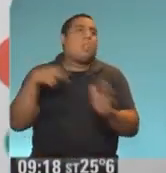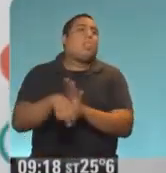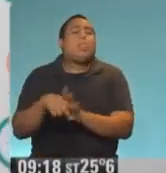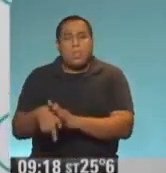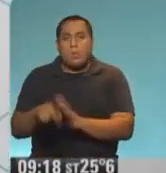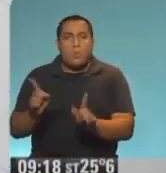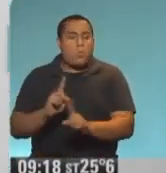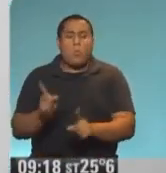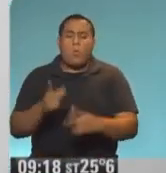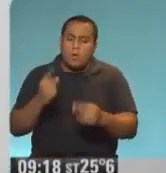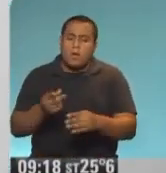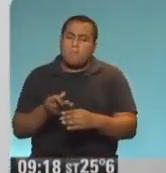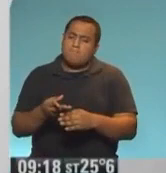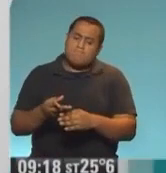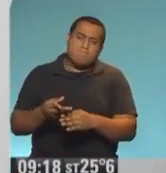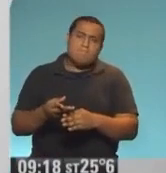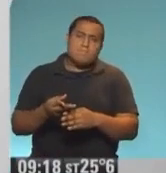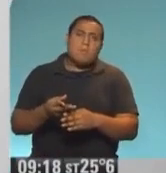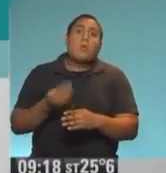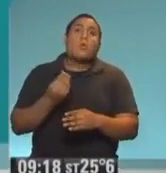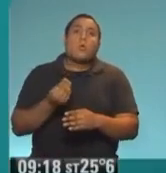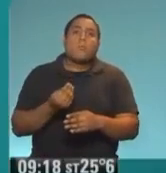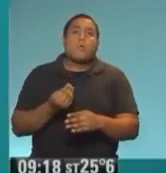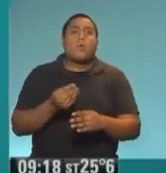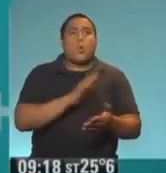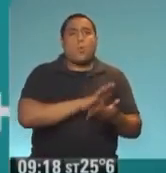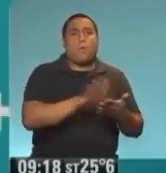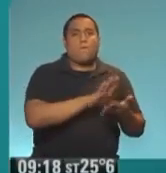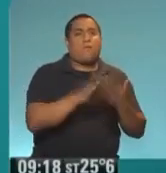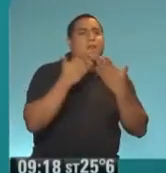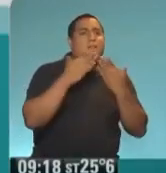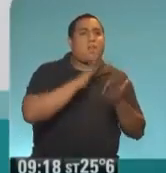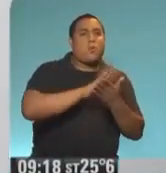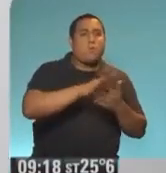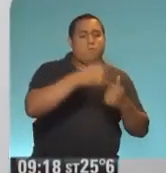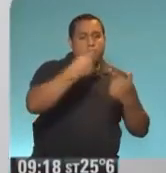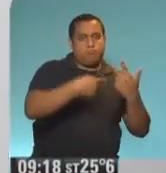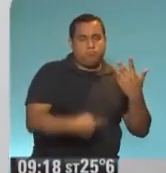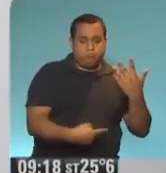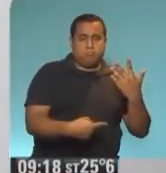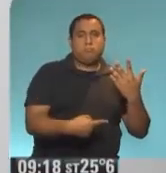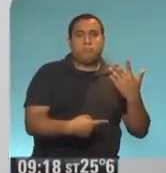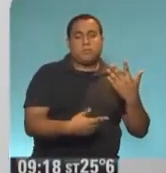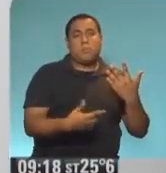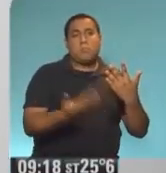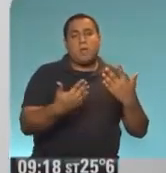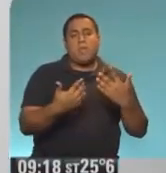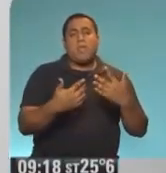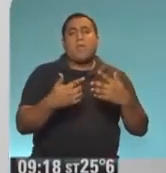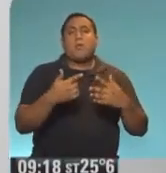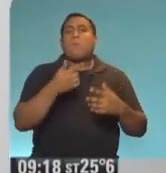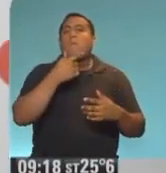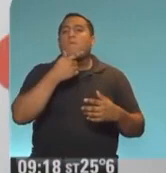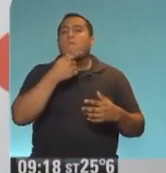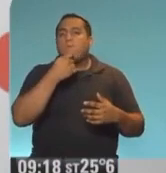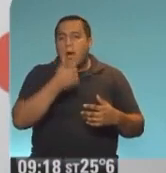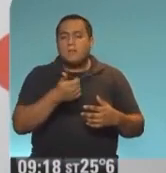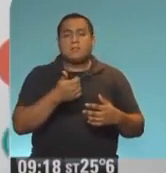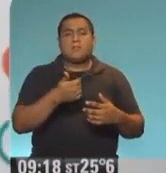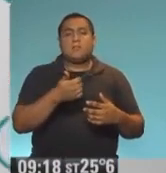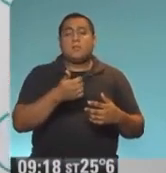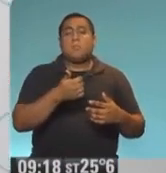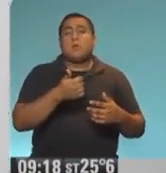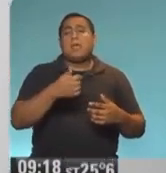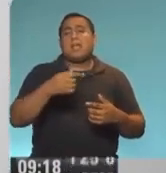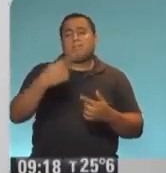dejen de ocurrir en merced a procedimientos innovativos que hacen que se simplifique una cosa que siempre es fea para todo el mundo, pero